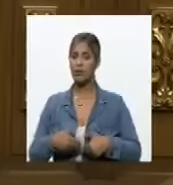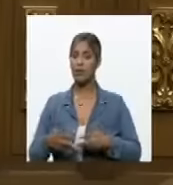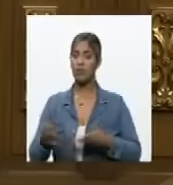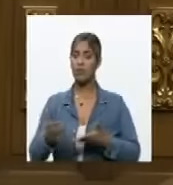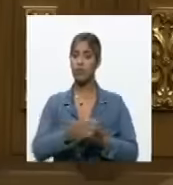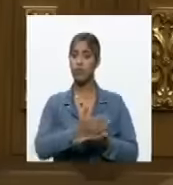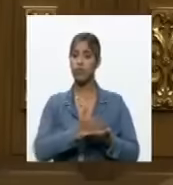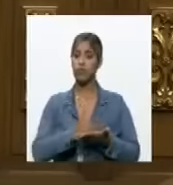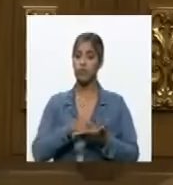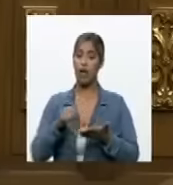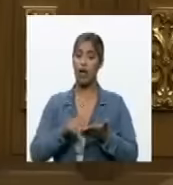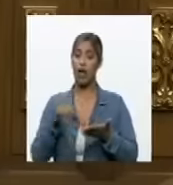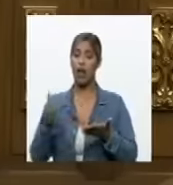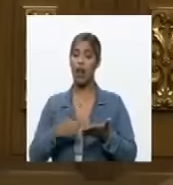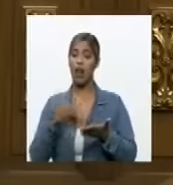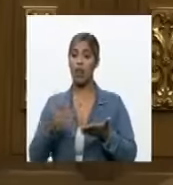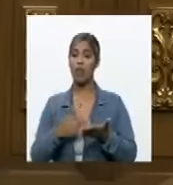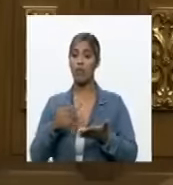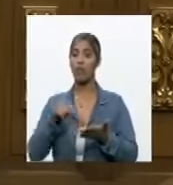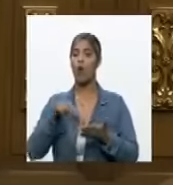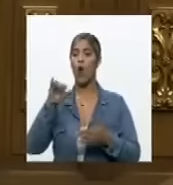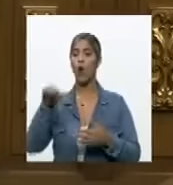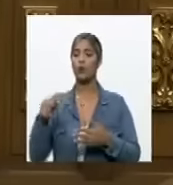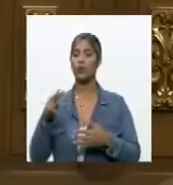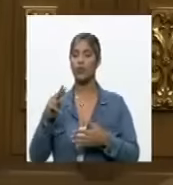libro Expediente Negro de José Vicente Rangel.